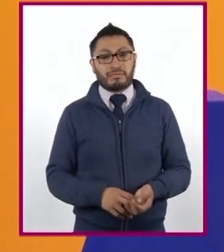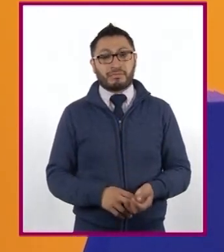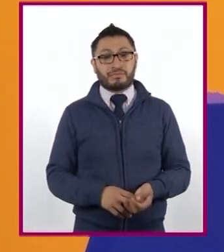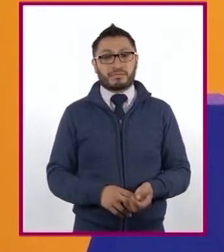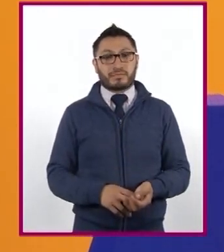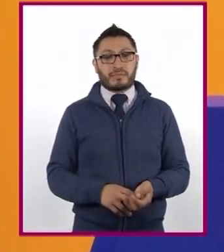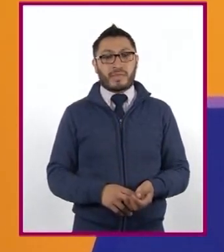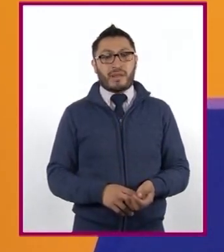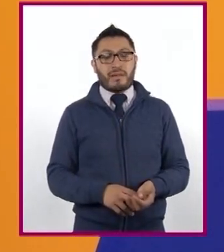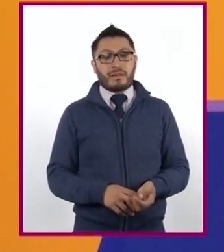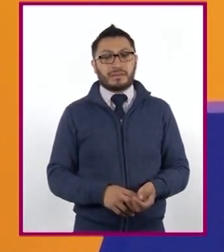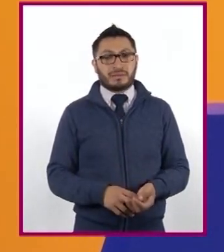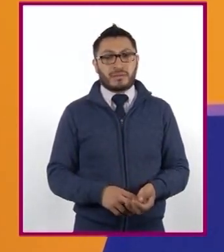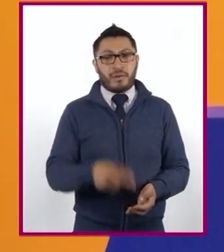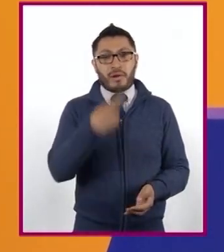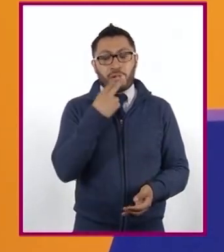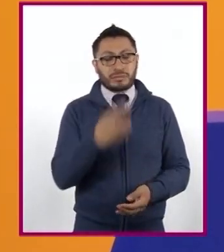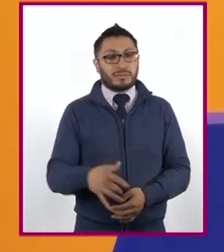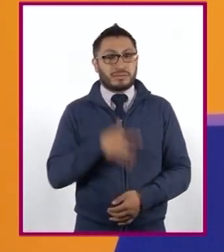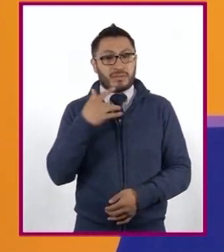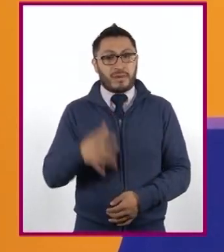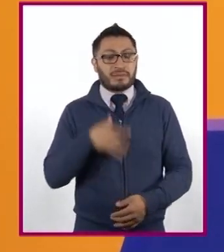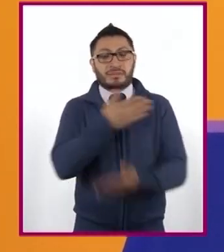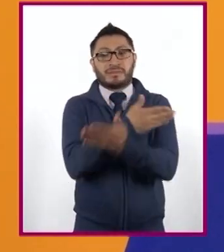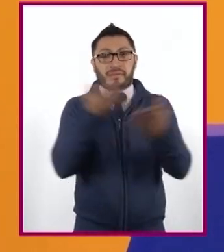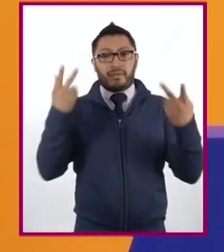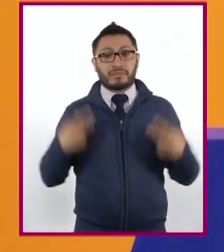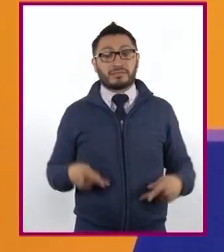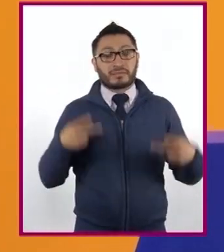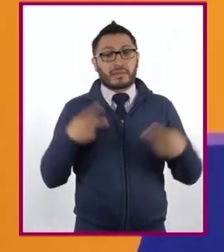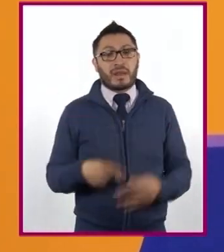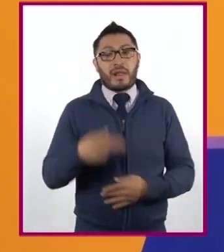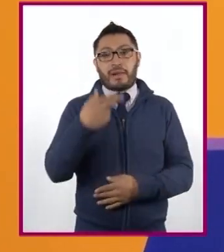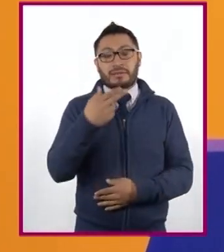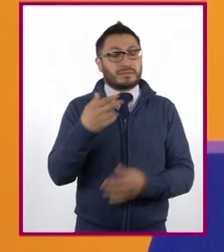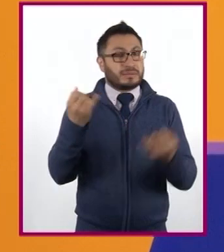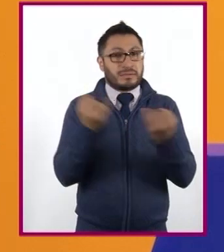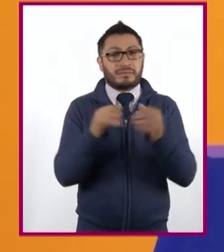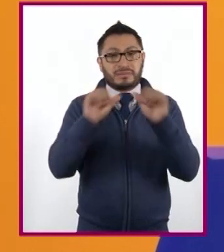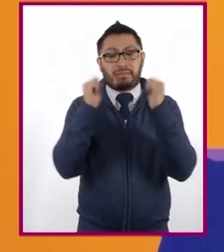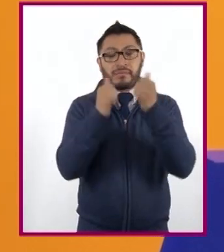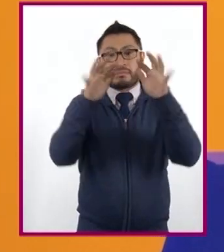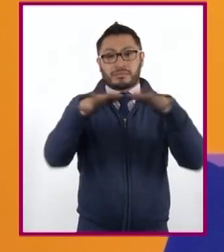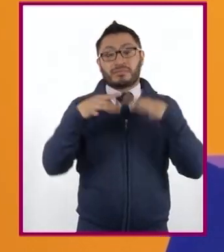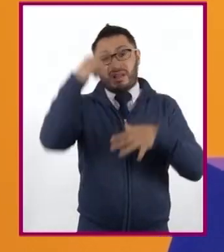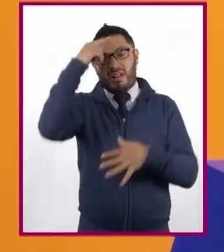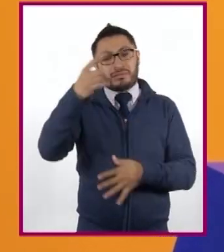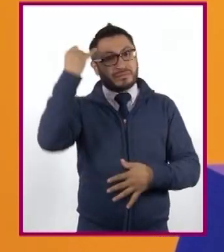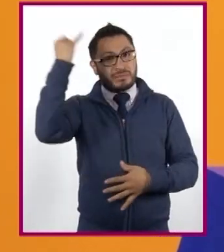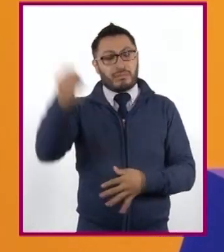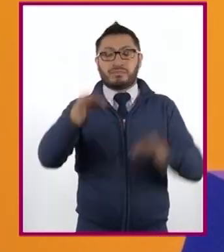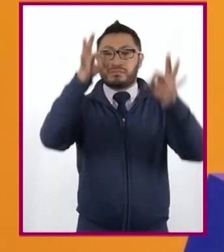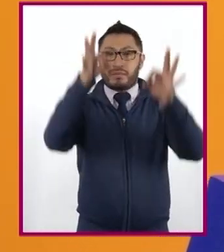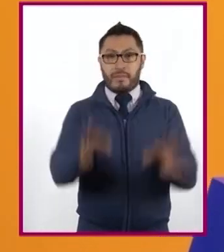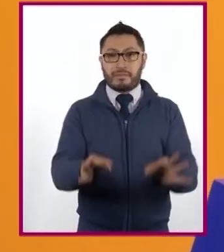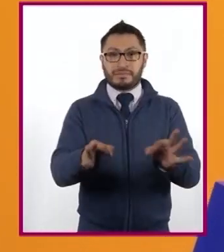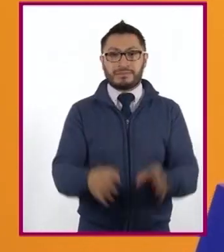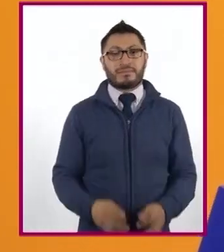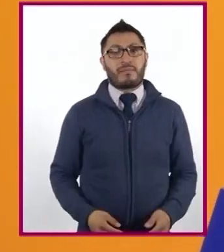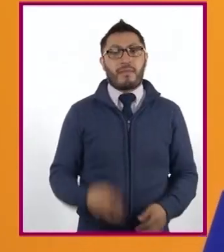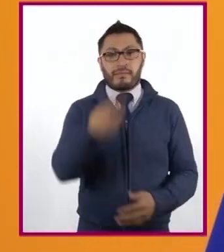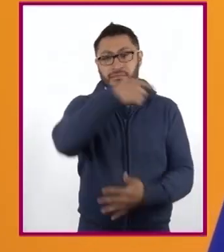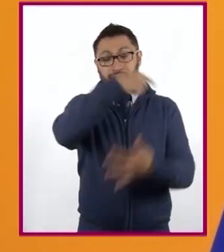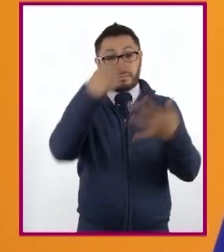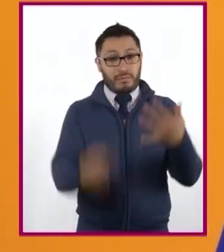a los sentimientos de los interlocutores y a la audiencia para justificar una idea.